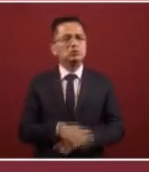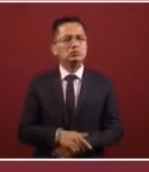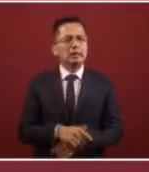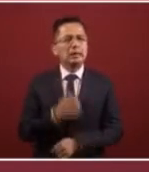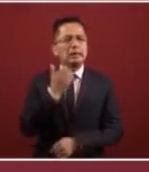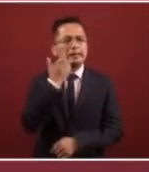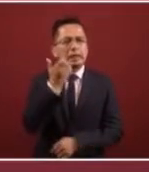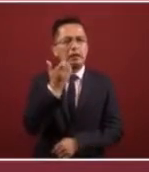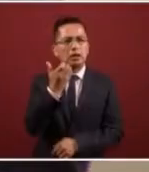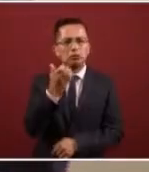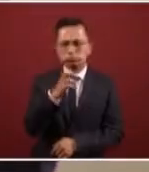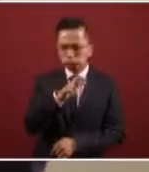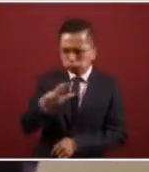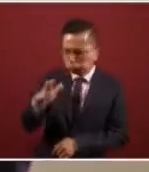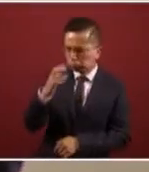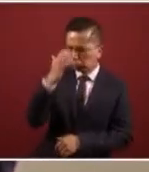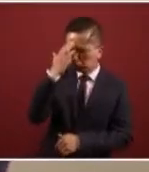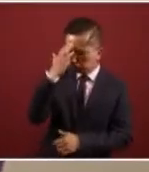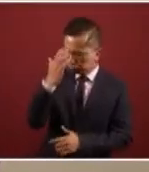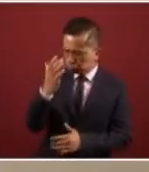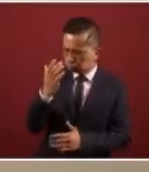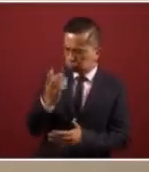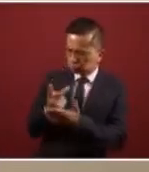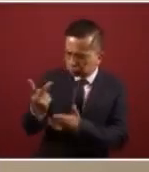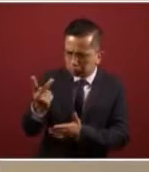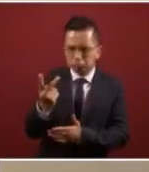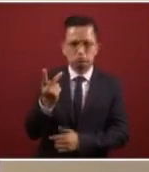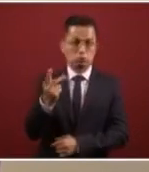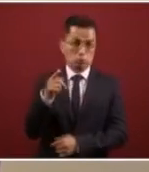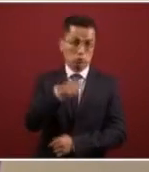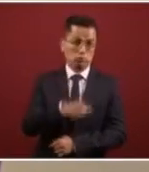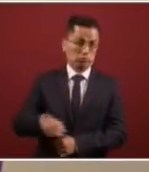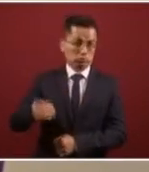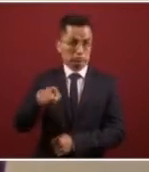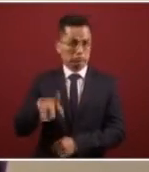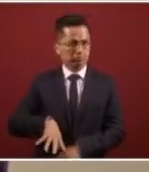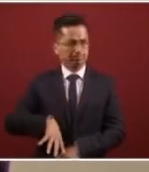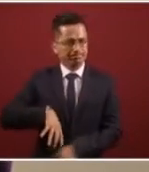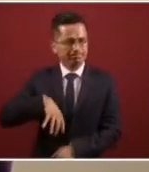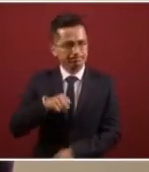reconocerles por su esfuerzo.